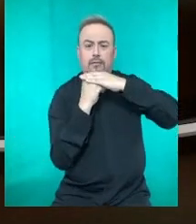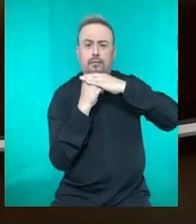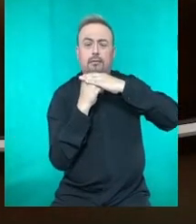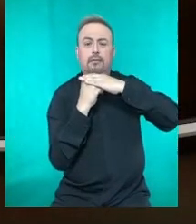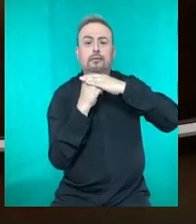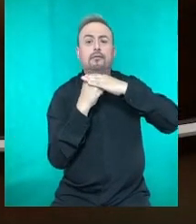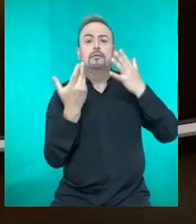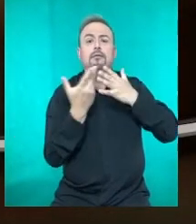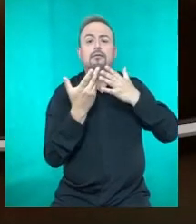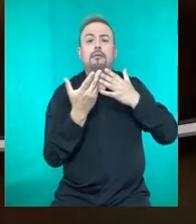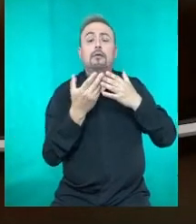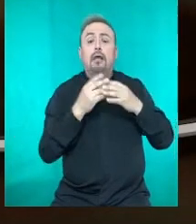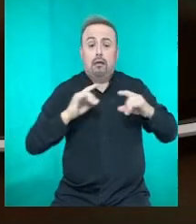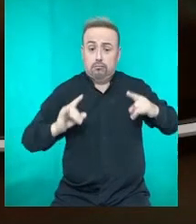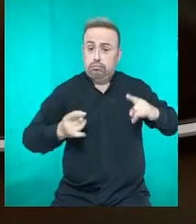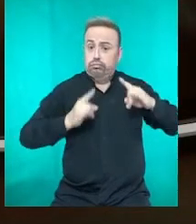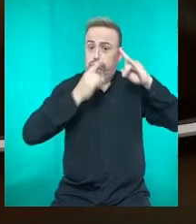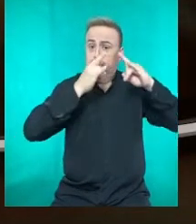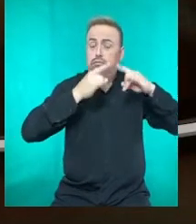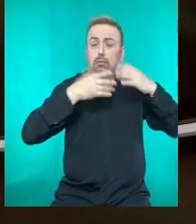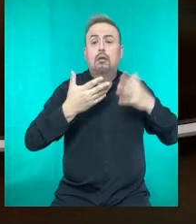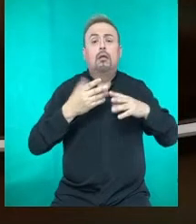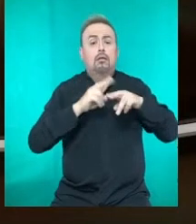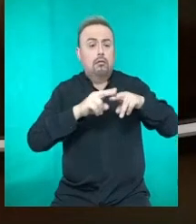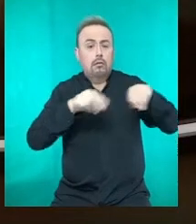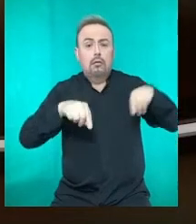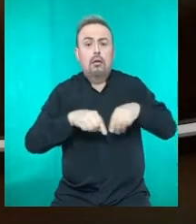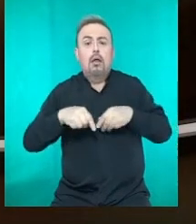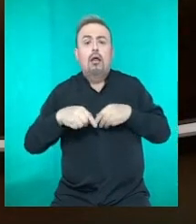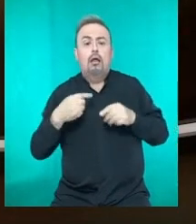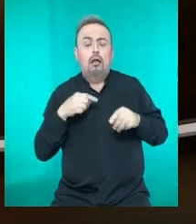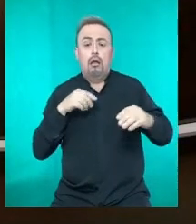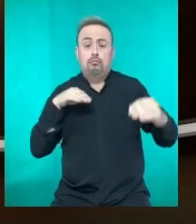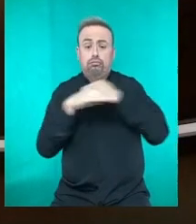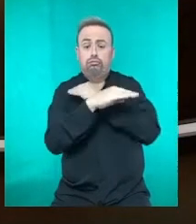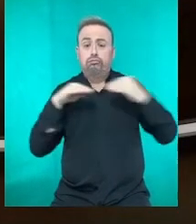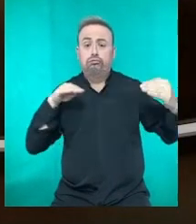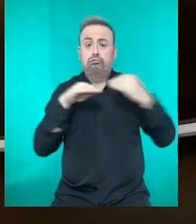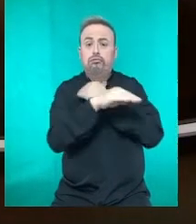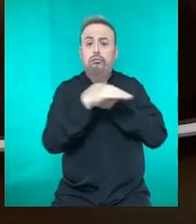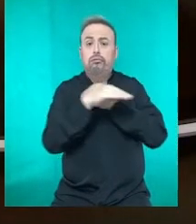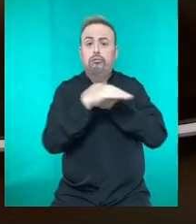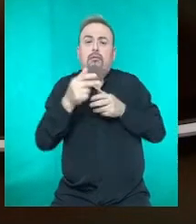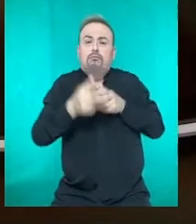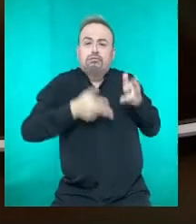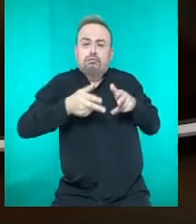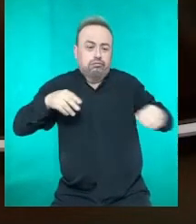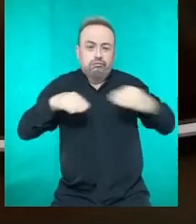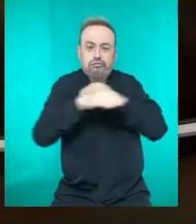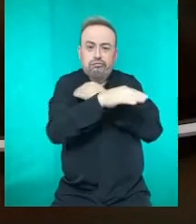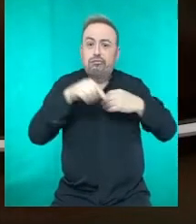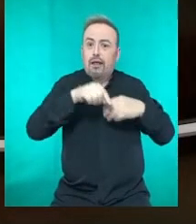incluso la edificación, la construcción o la instalación de rieles para el proceso de traslado de material. Y en el caso